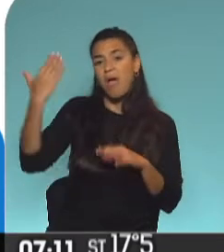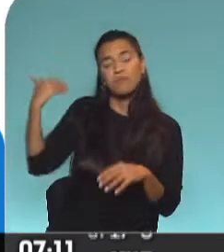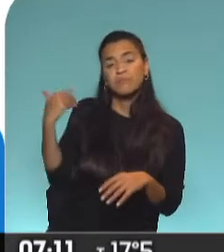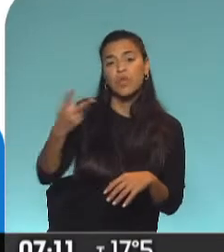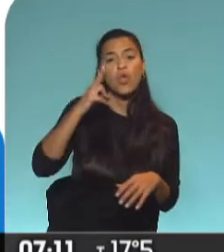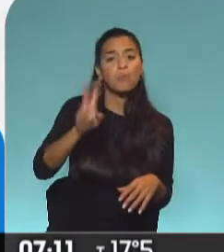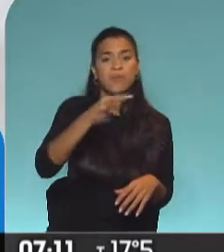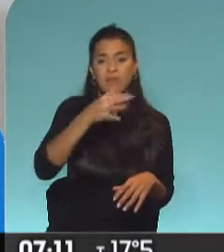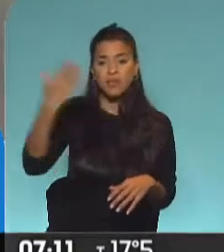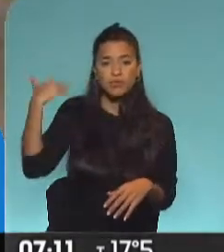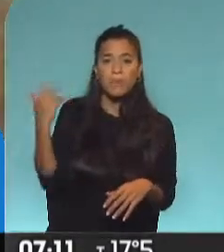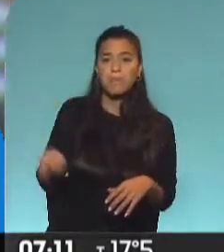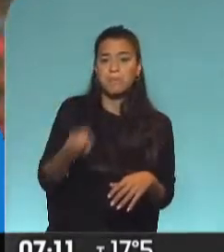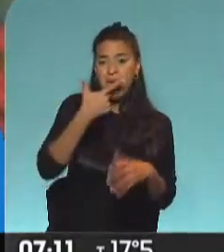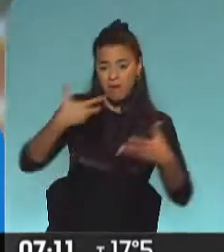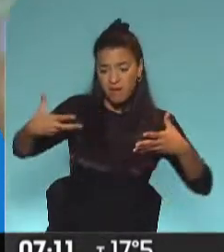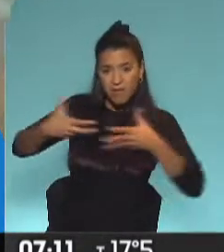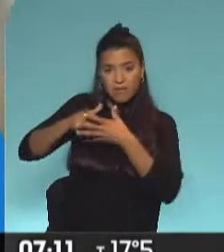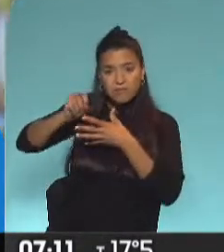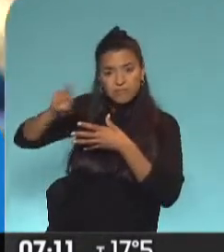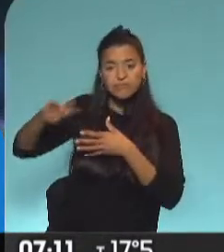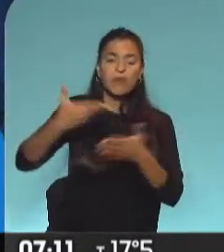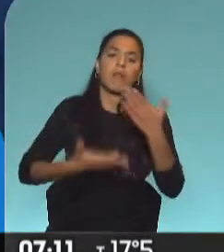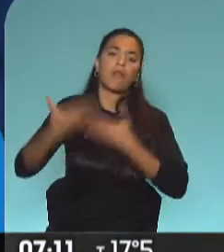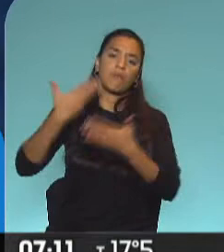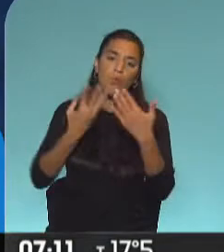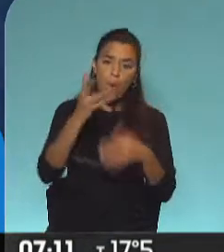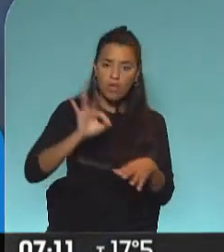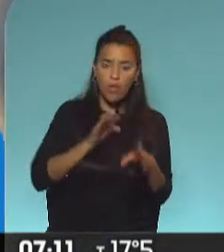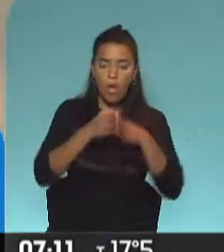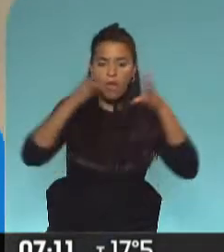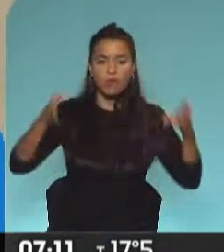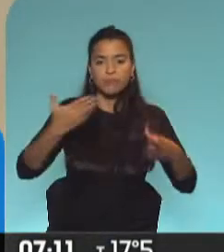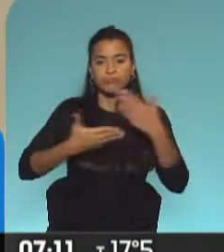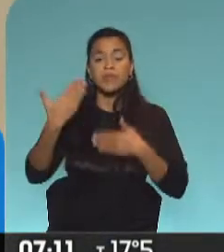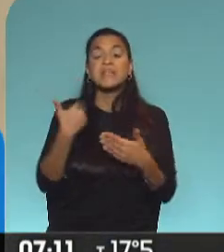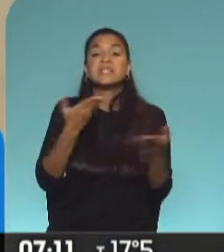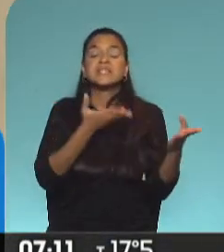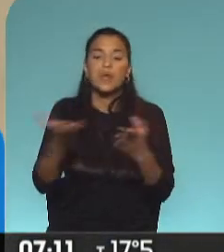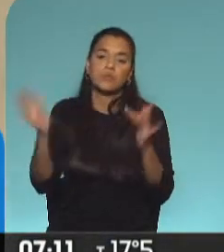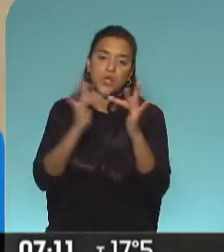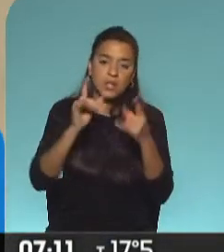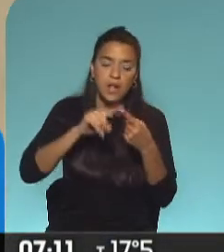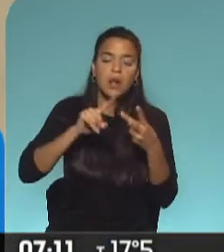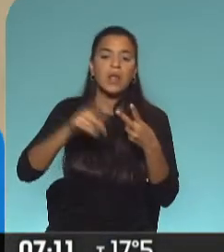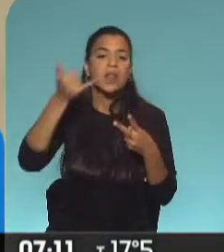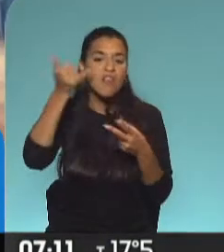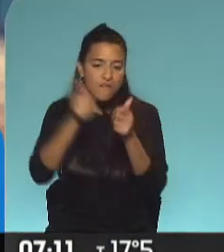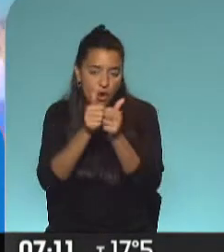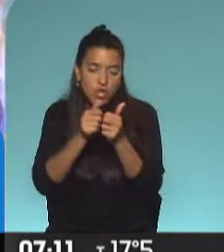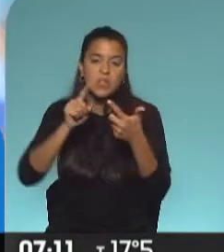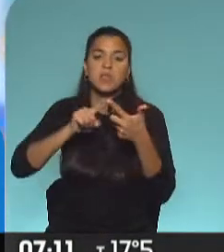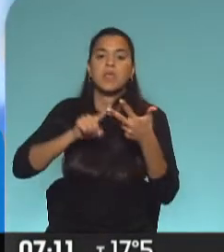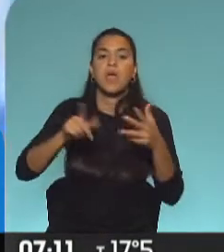en el 2014 y el macrismo después nos hizo retroceder durante estos 4 años, que es que los servicios de internet, de telefonía móvil, de